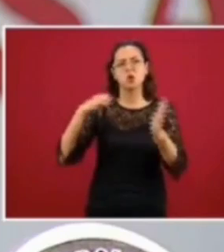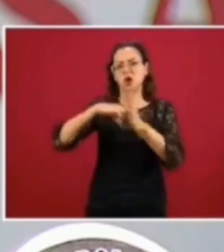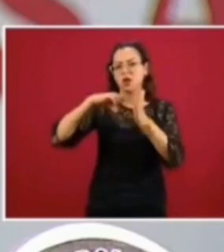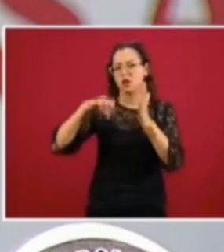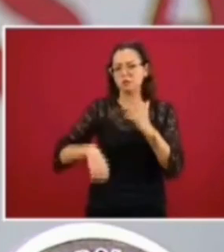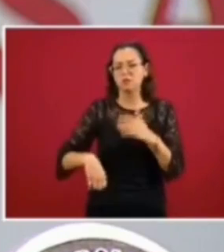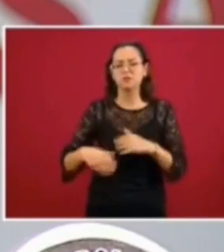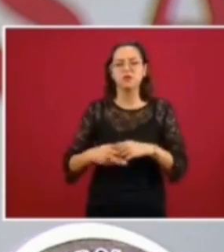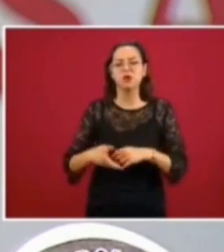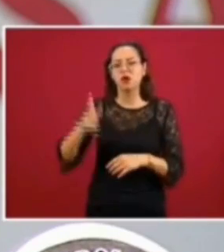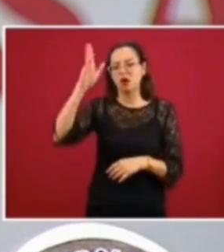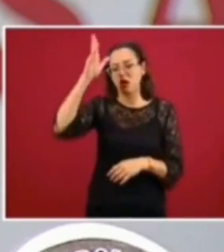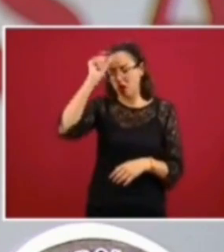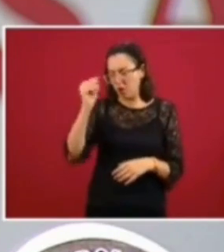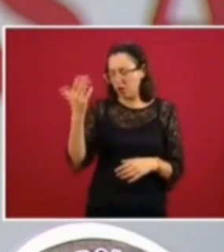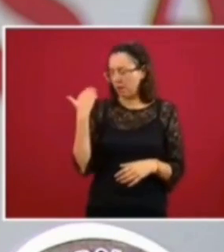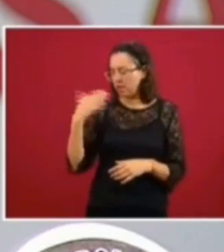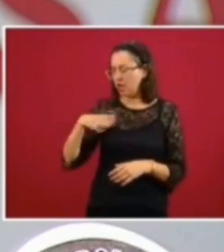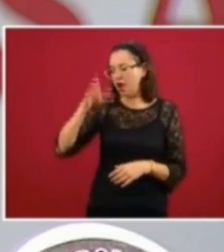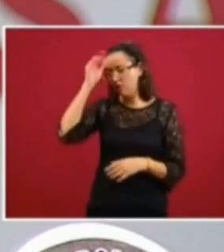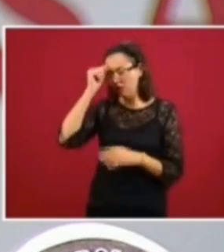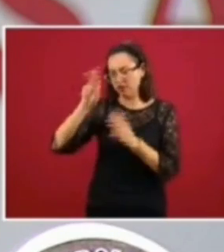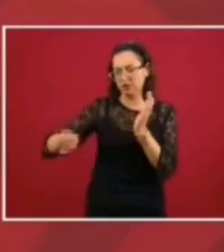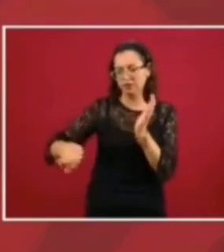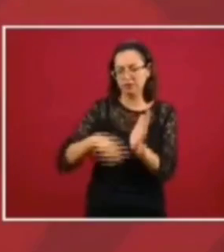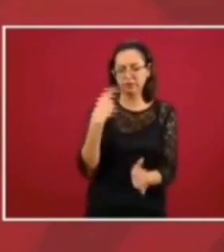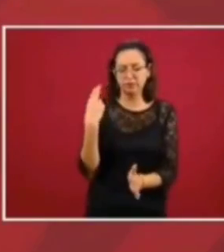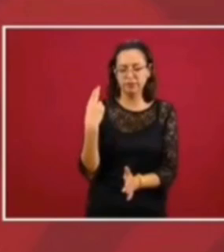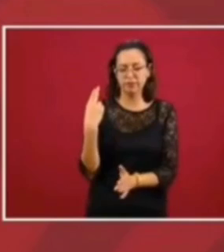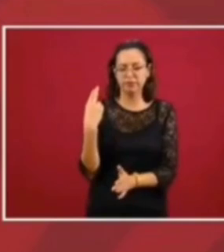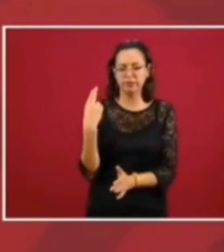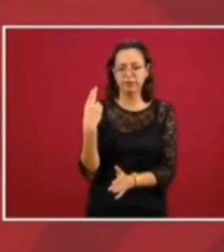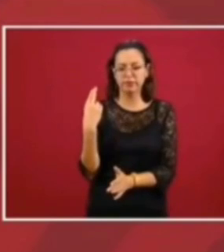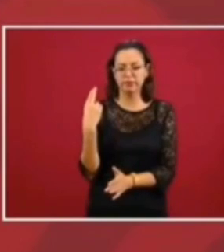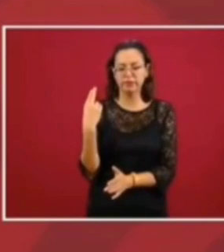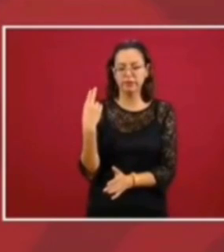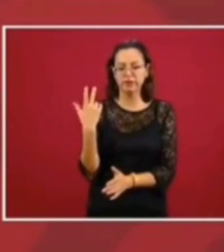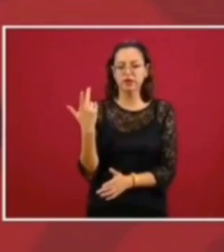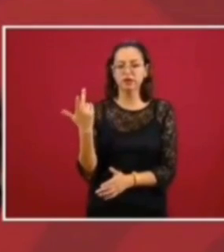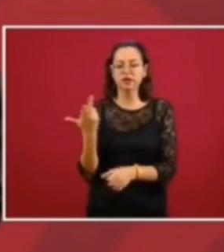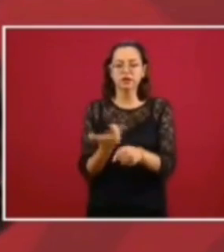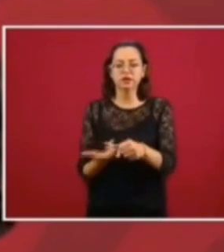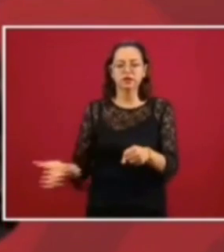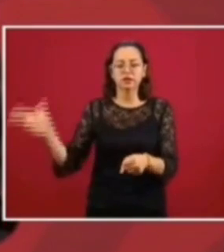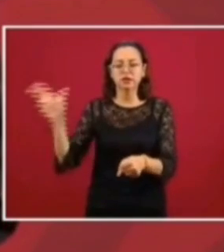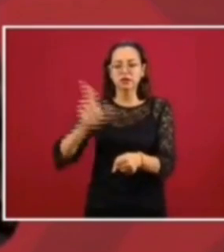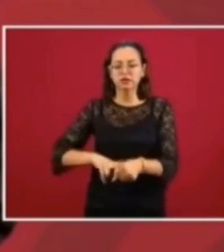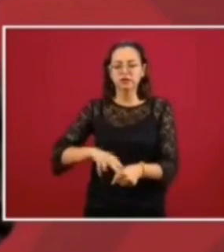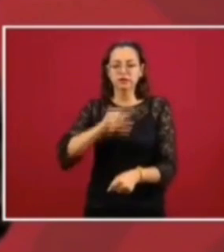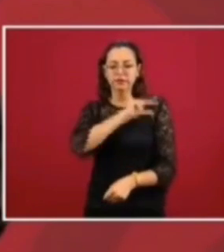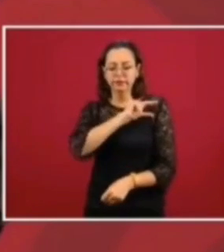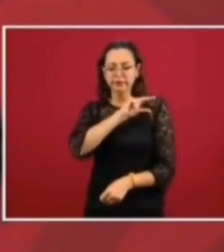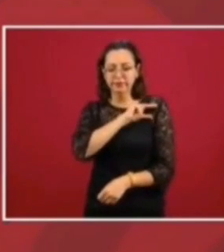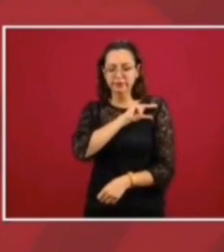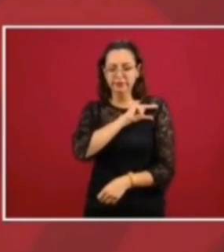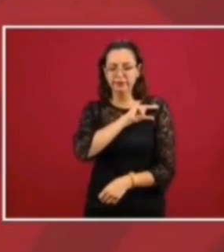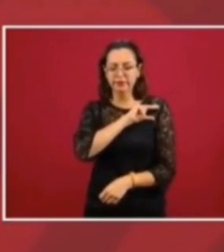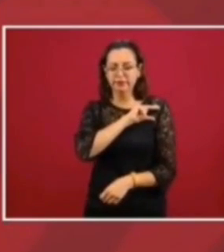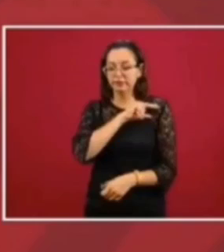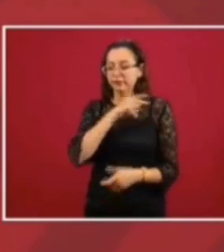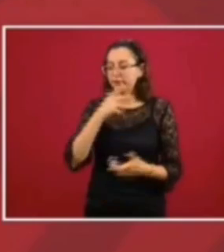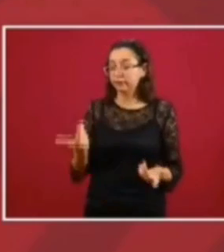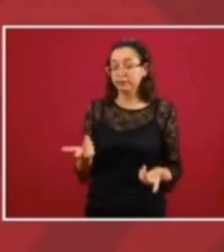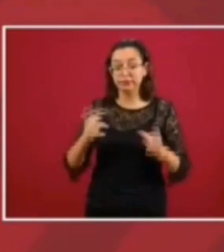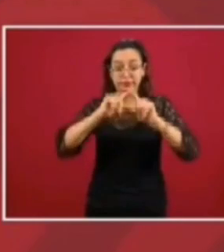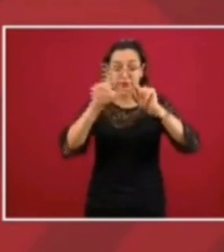este acuerdo que firmamos con los hospitales privados, pues es para